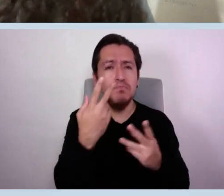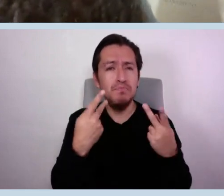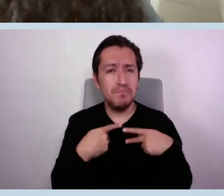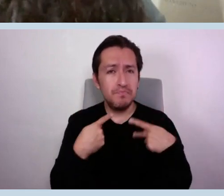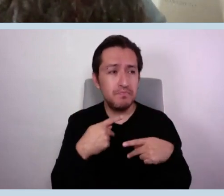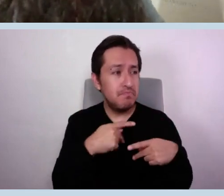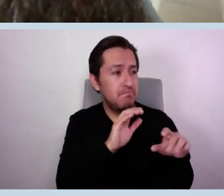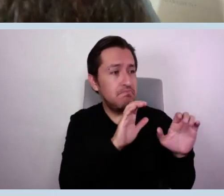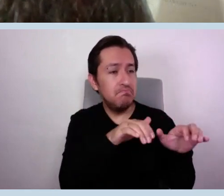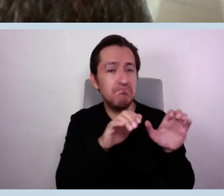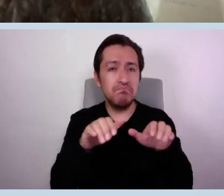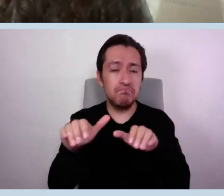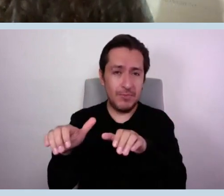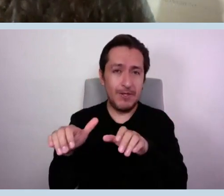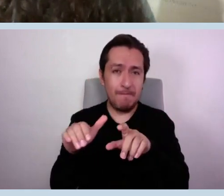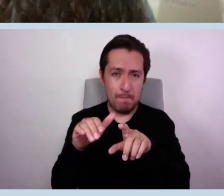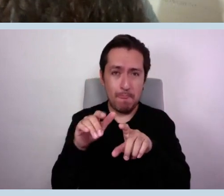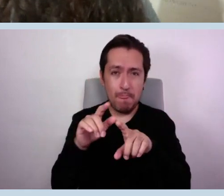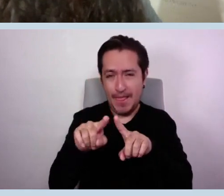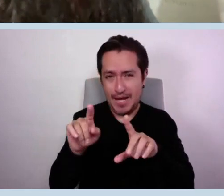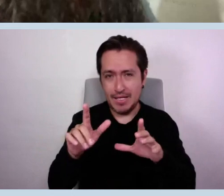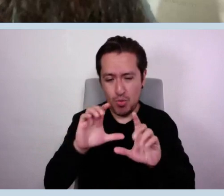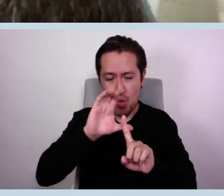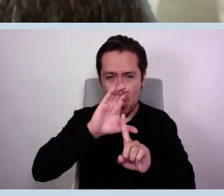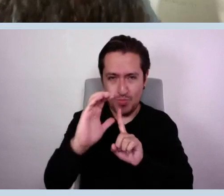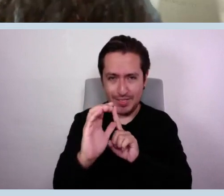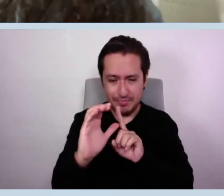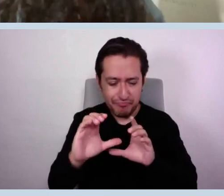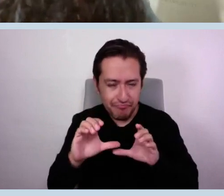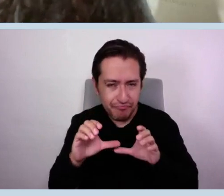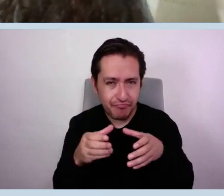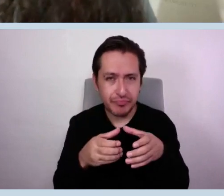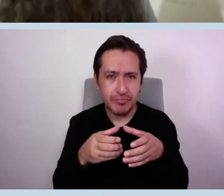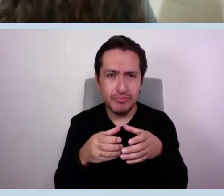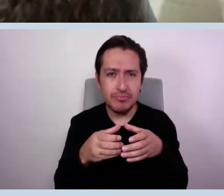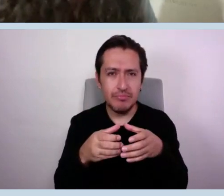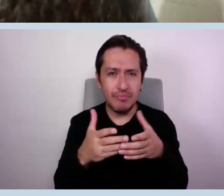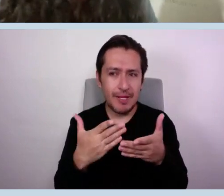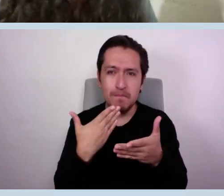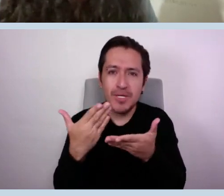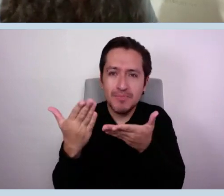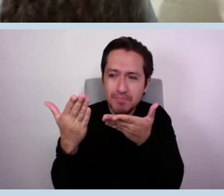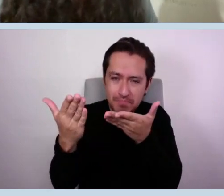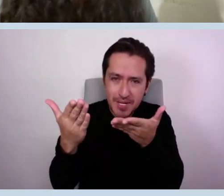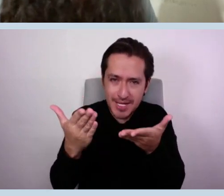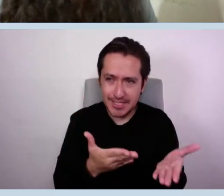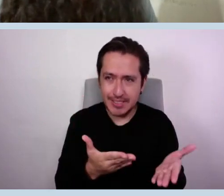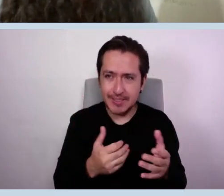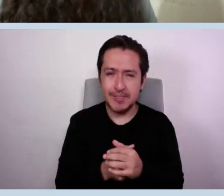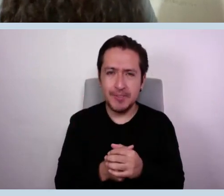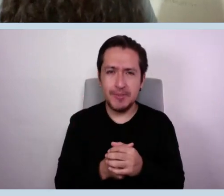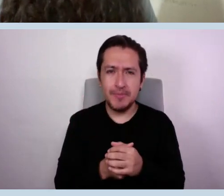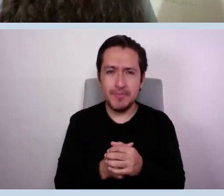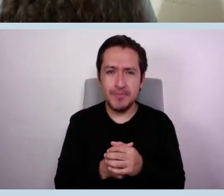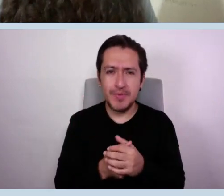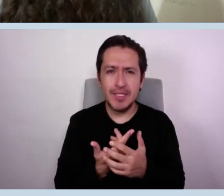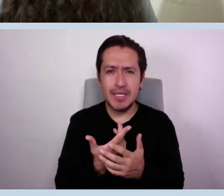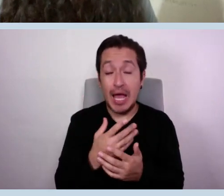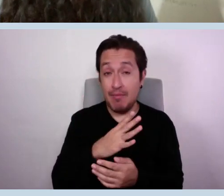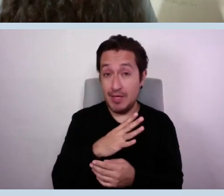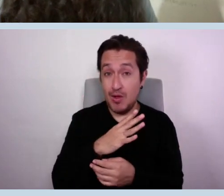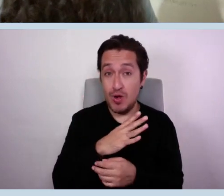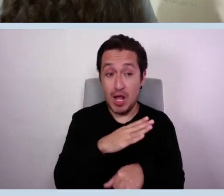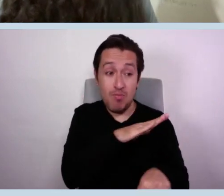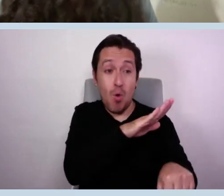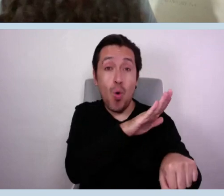este a la comitiva y de darles la bienvenida eh creamos una convocatoria que no era